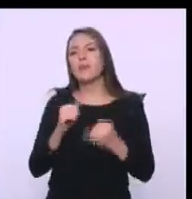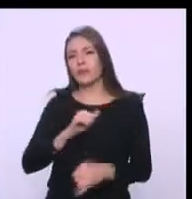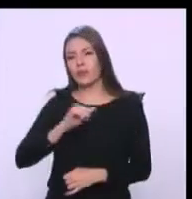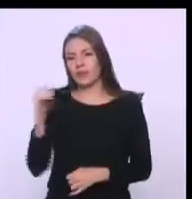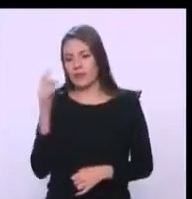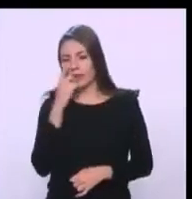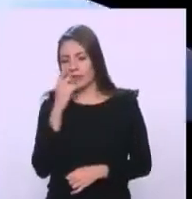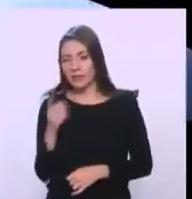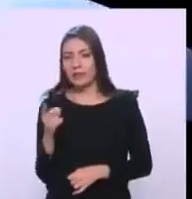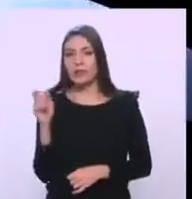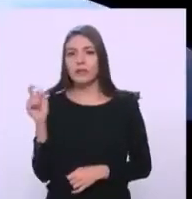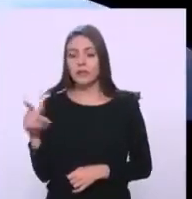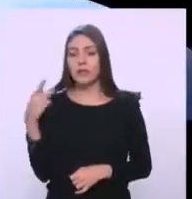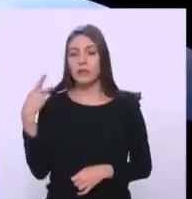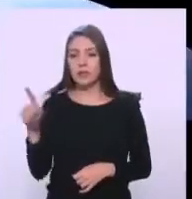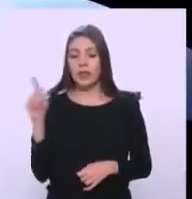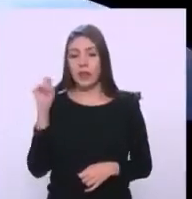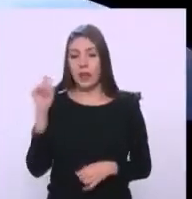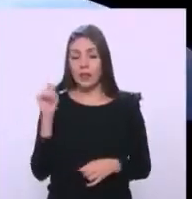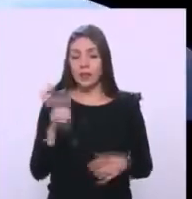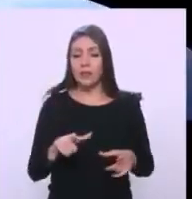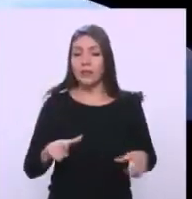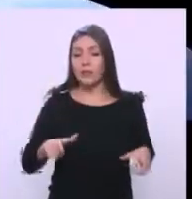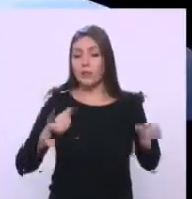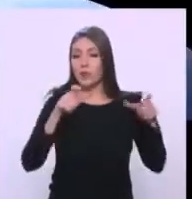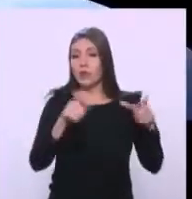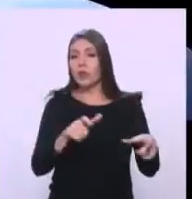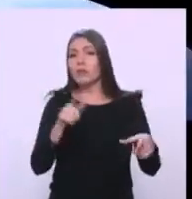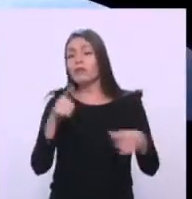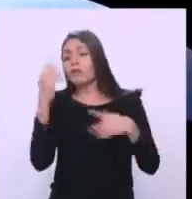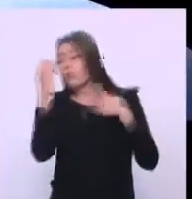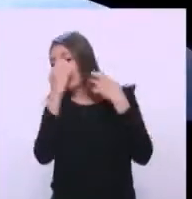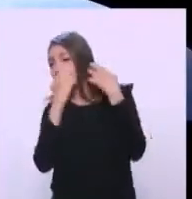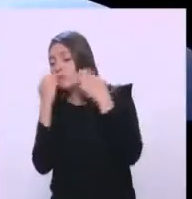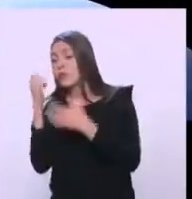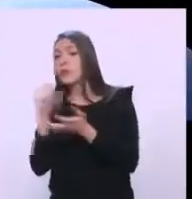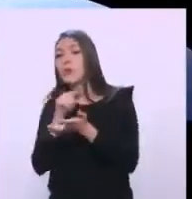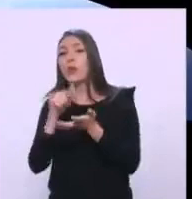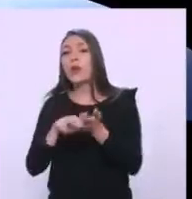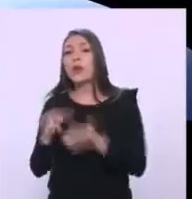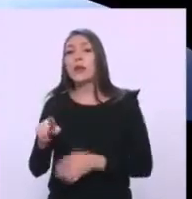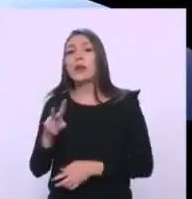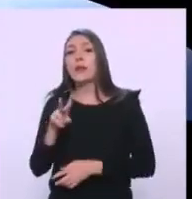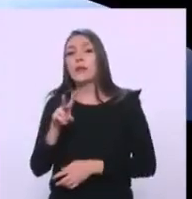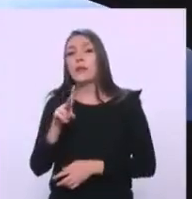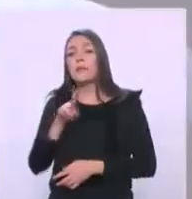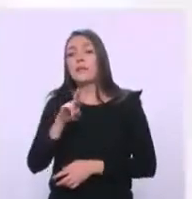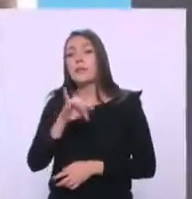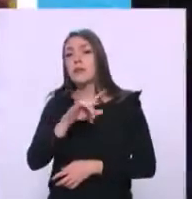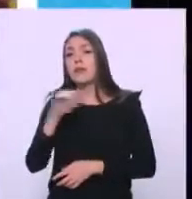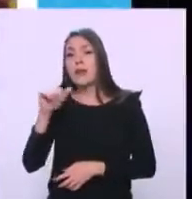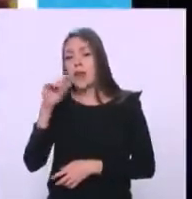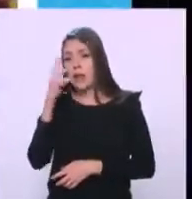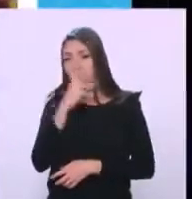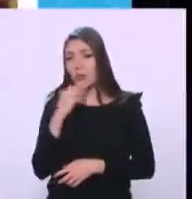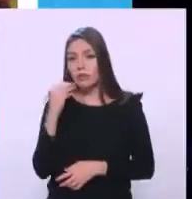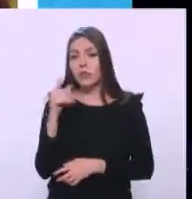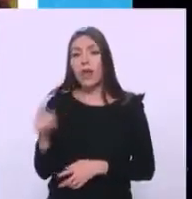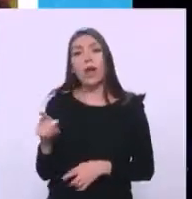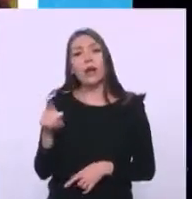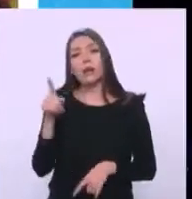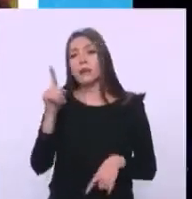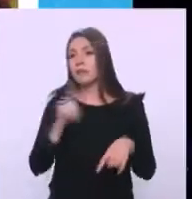que Protección Civil de Tabasco estaba evaluando evacuar el centro de Villahermosa. Igual, pongámonos en el lugar